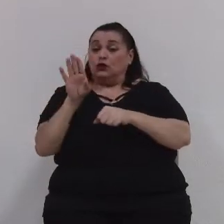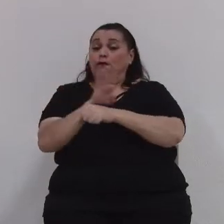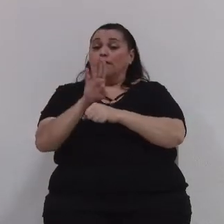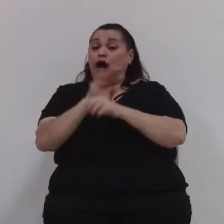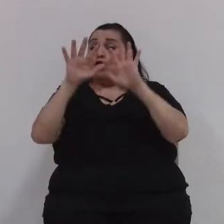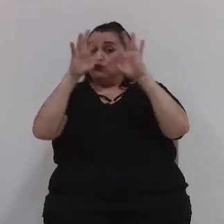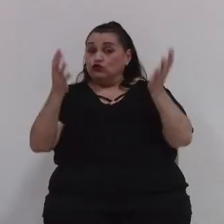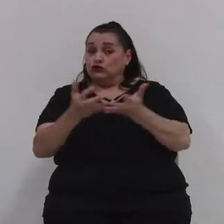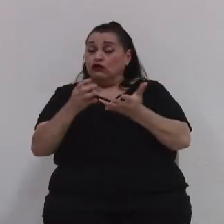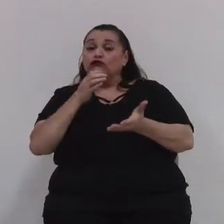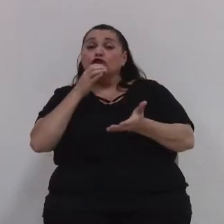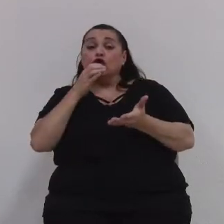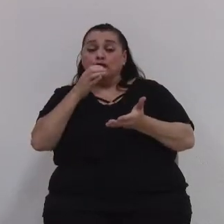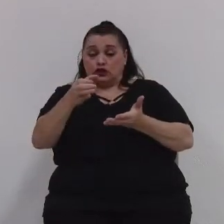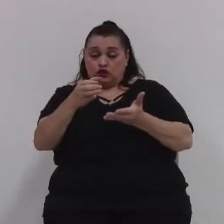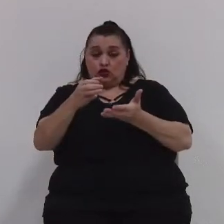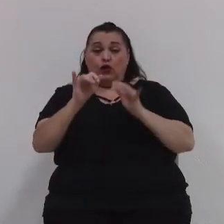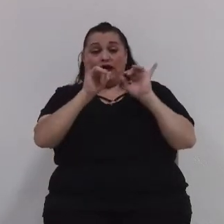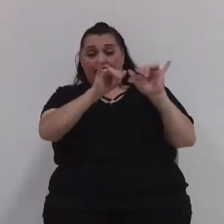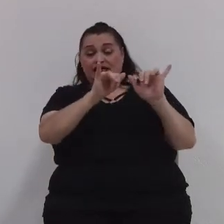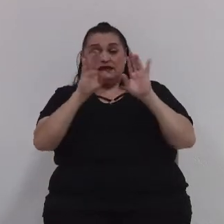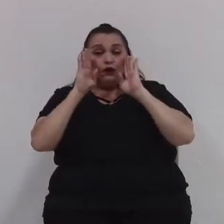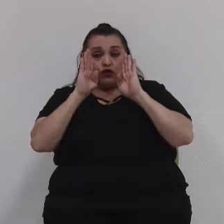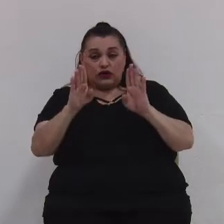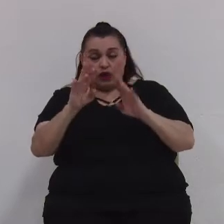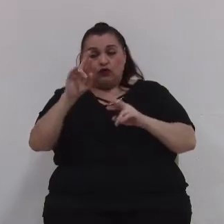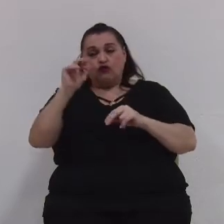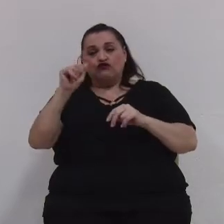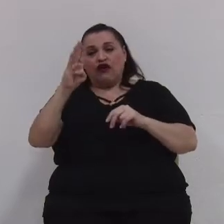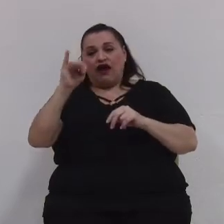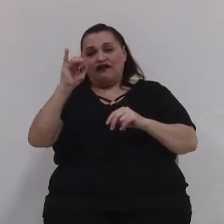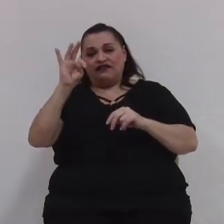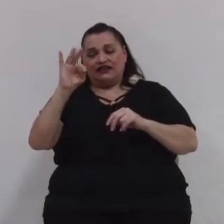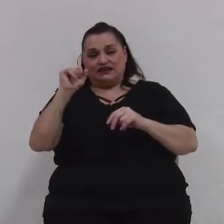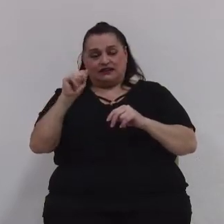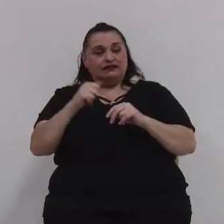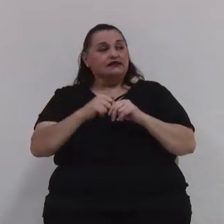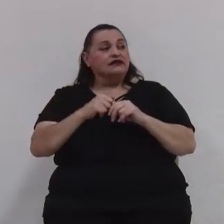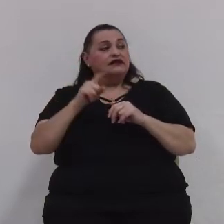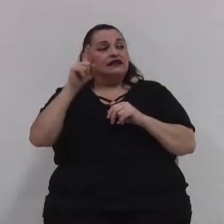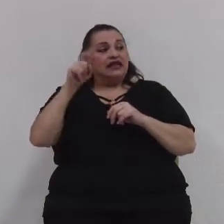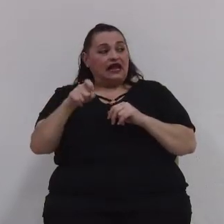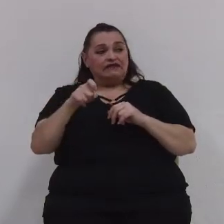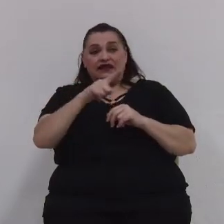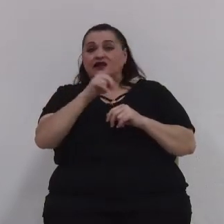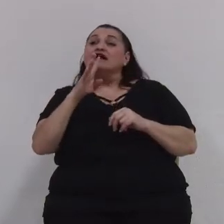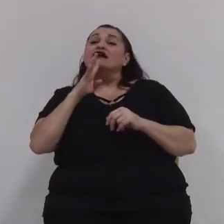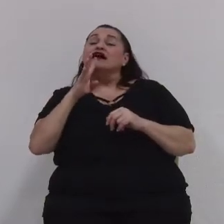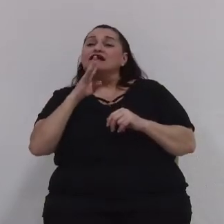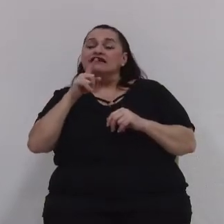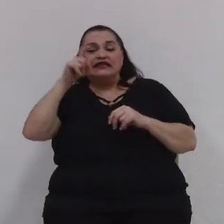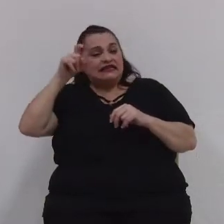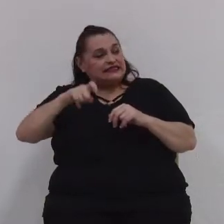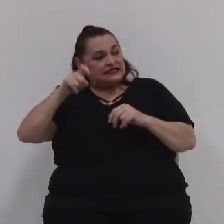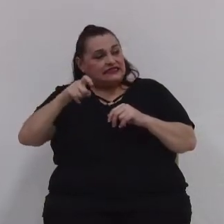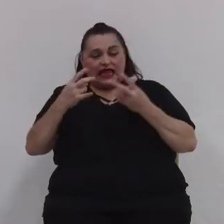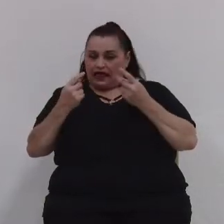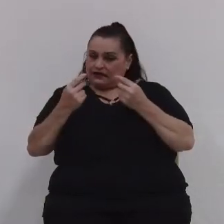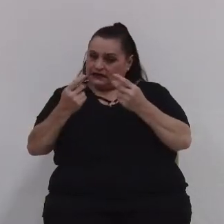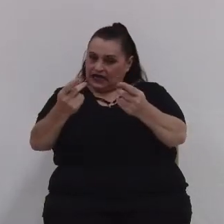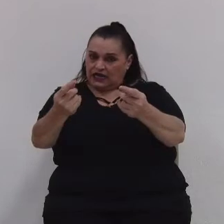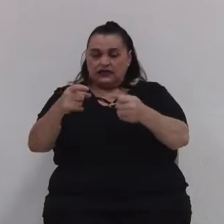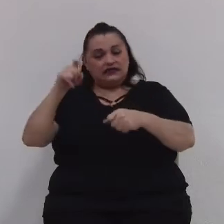recomendó este abordaje que se llama RAPID, ¿verdad? RAPID, que habla de esa necesidad de aceleración,